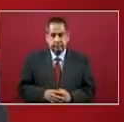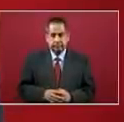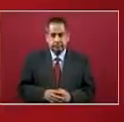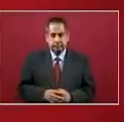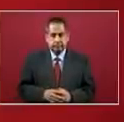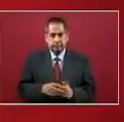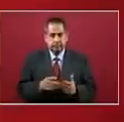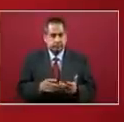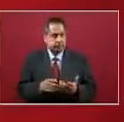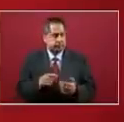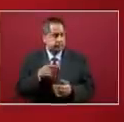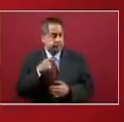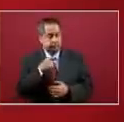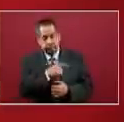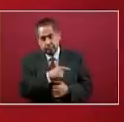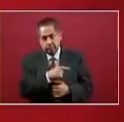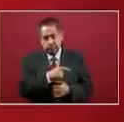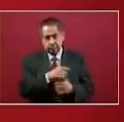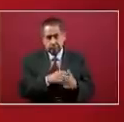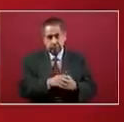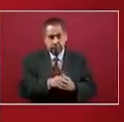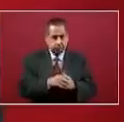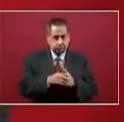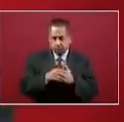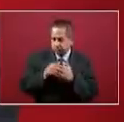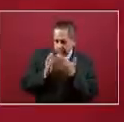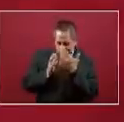este estudio nos cuestiona